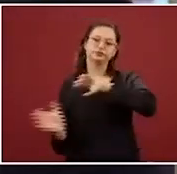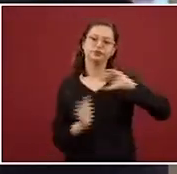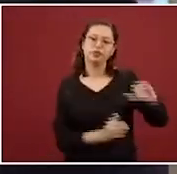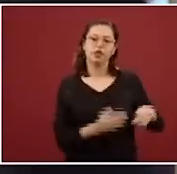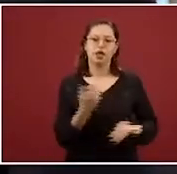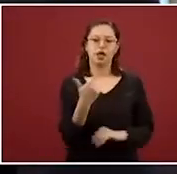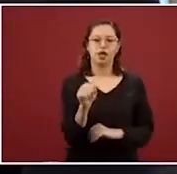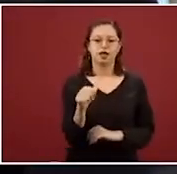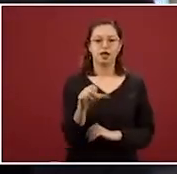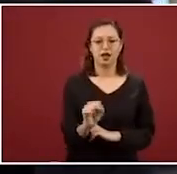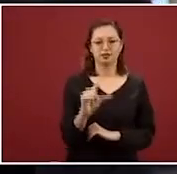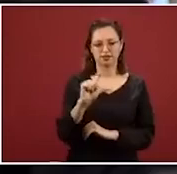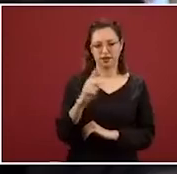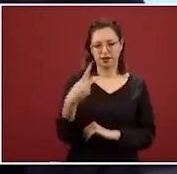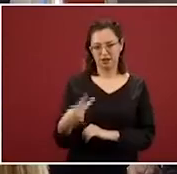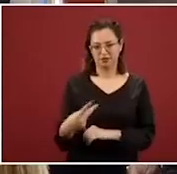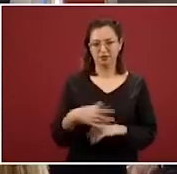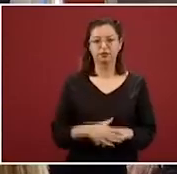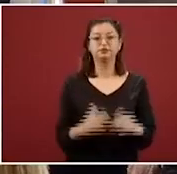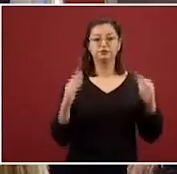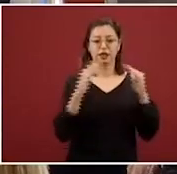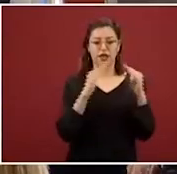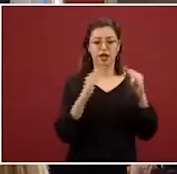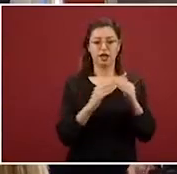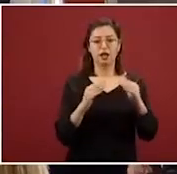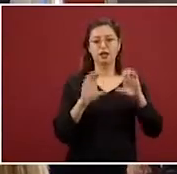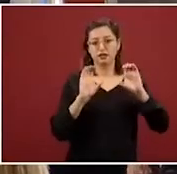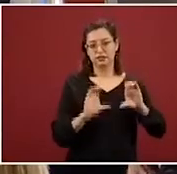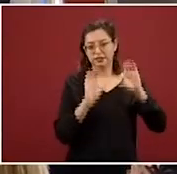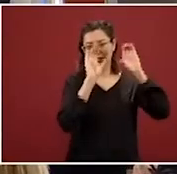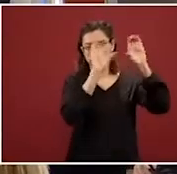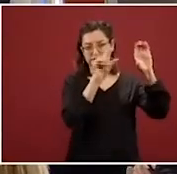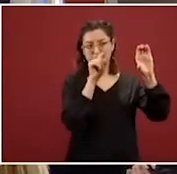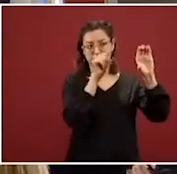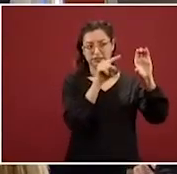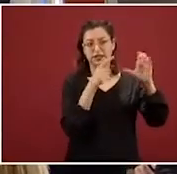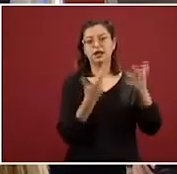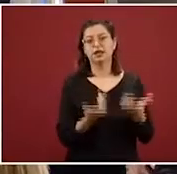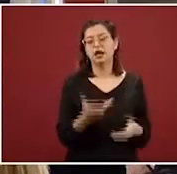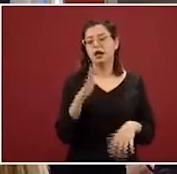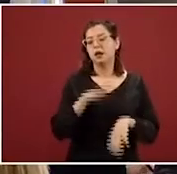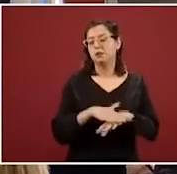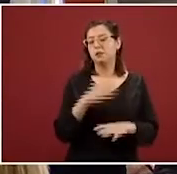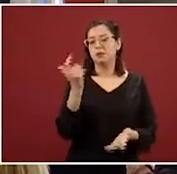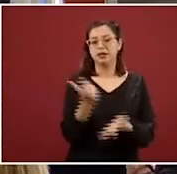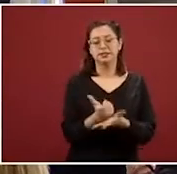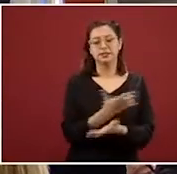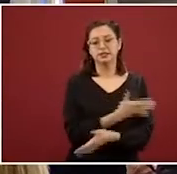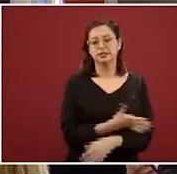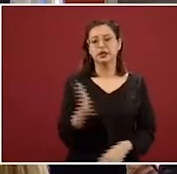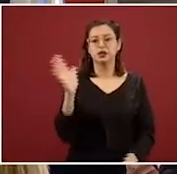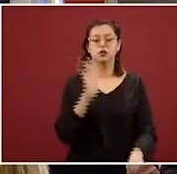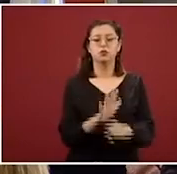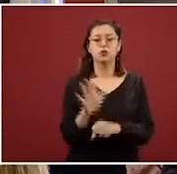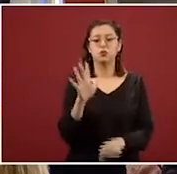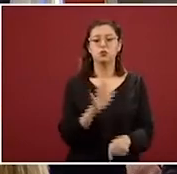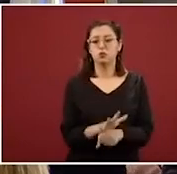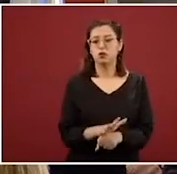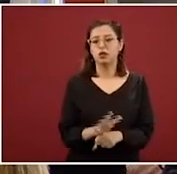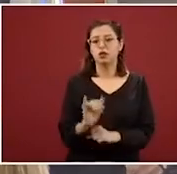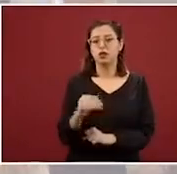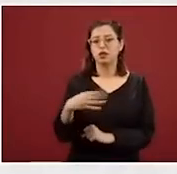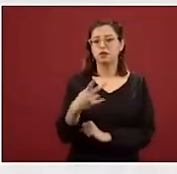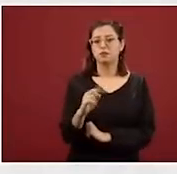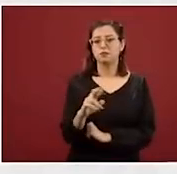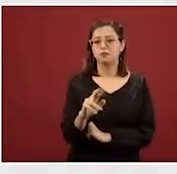LP? Para tanques estacionarios, el precio más alto con el margen más alto está en Gas Imperial